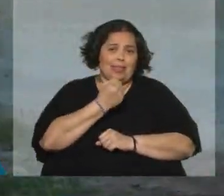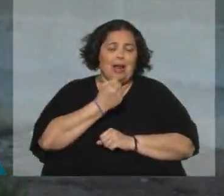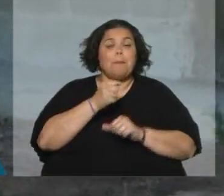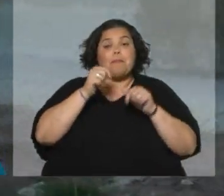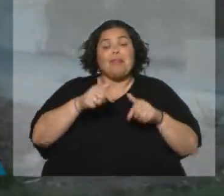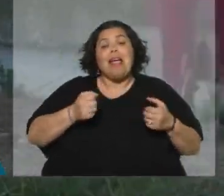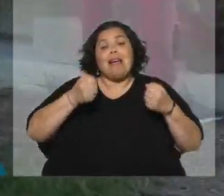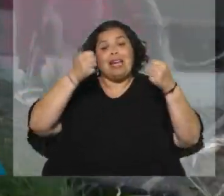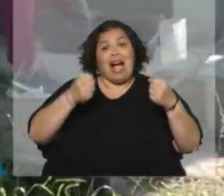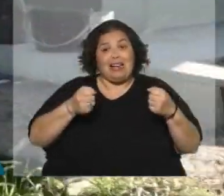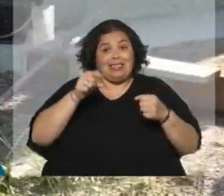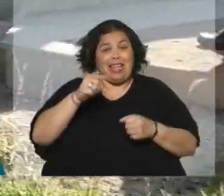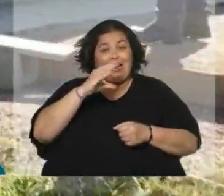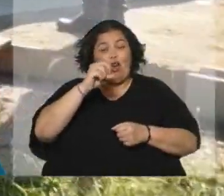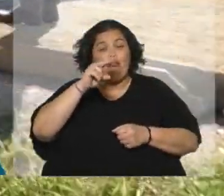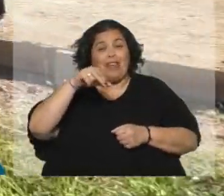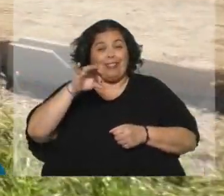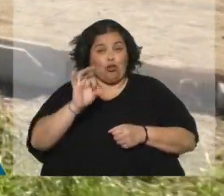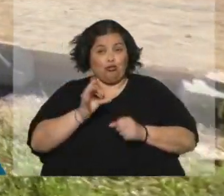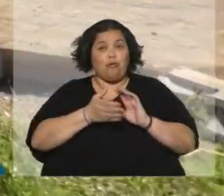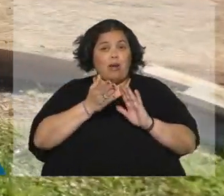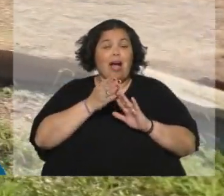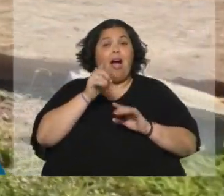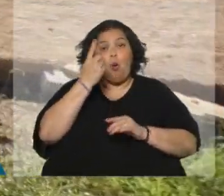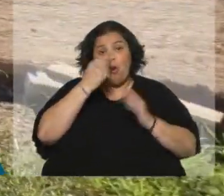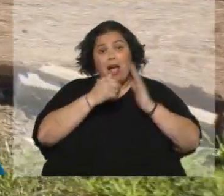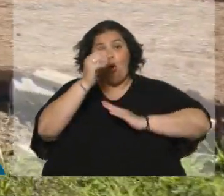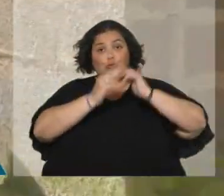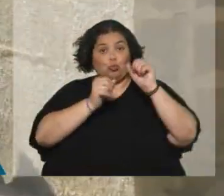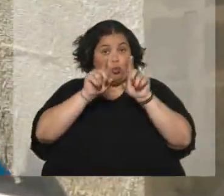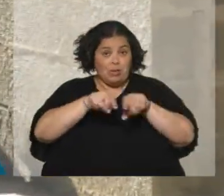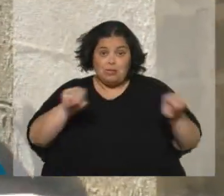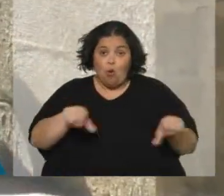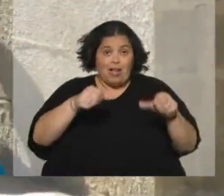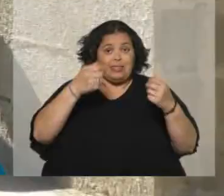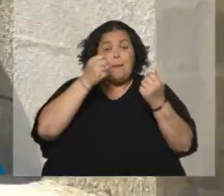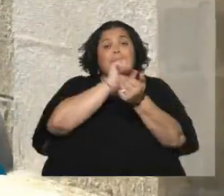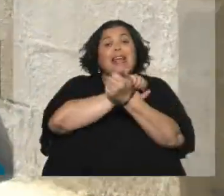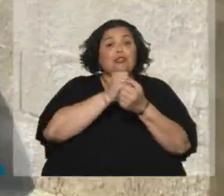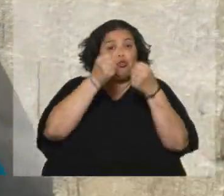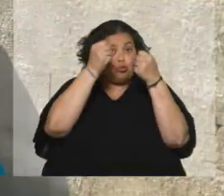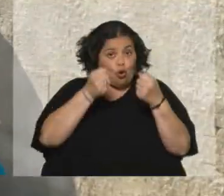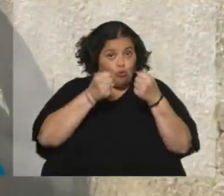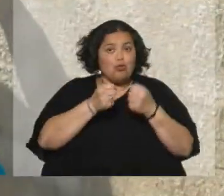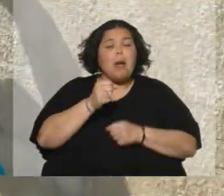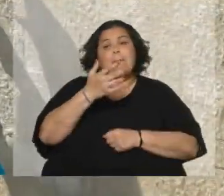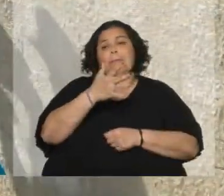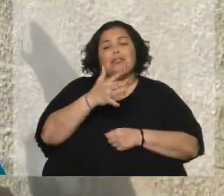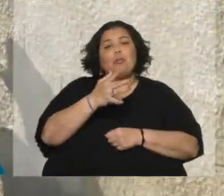tendrá antes de fin de año una construcción hecha por los mismos reclusos para alojar casi un centenar de